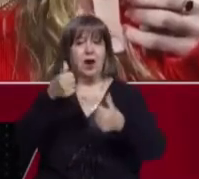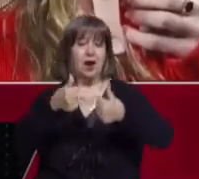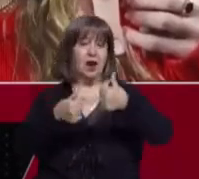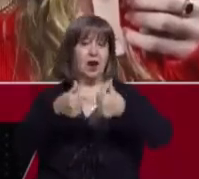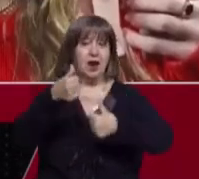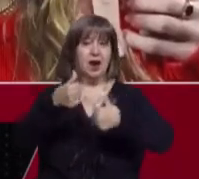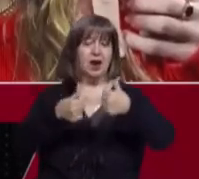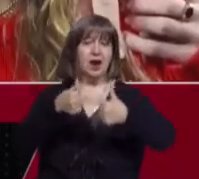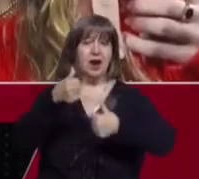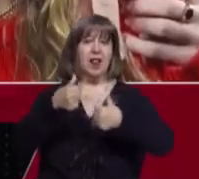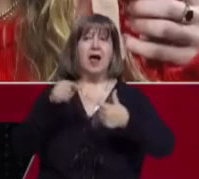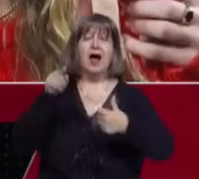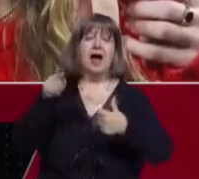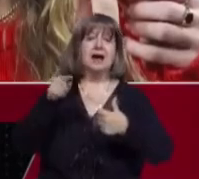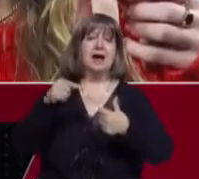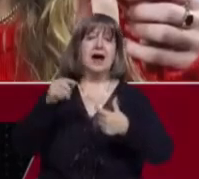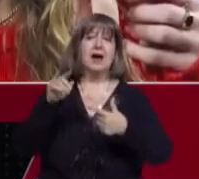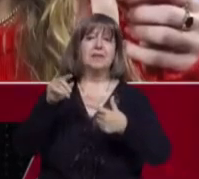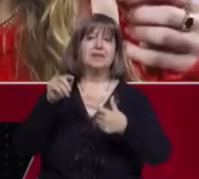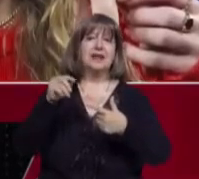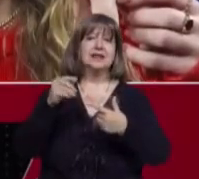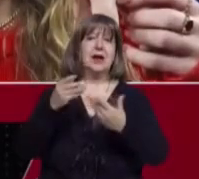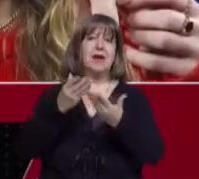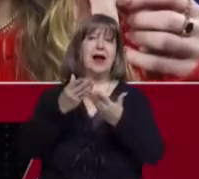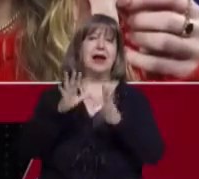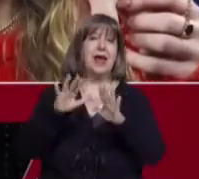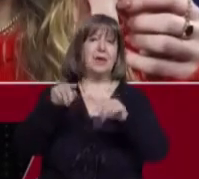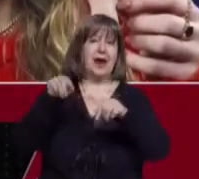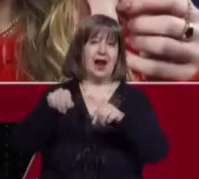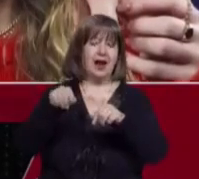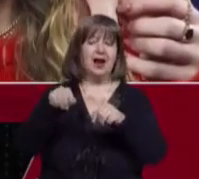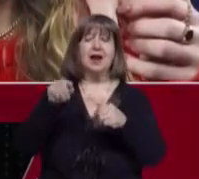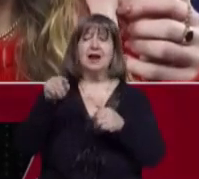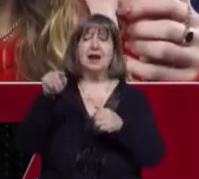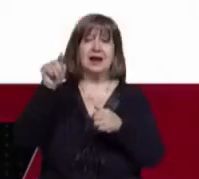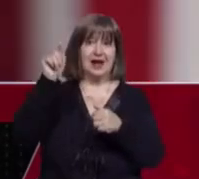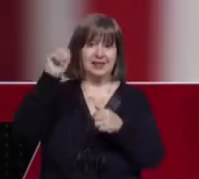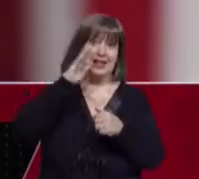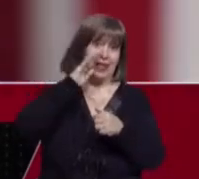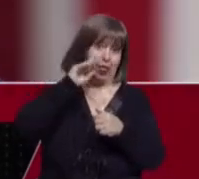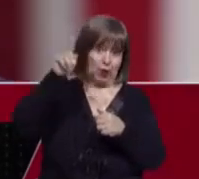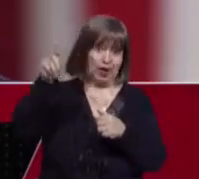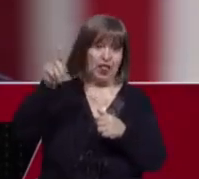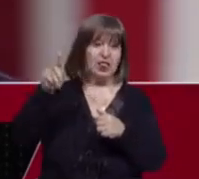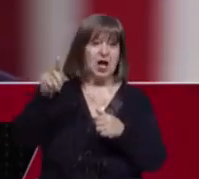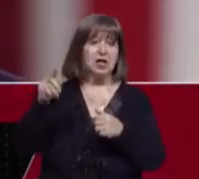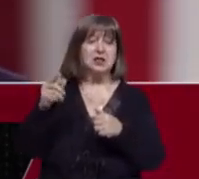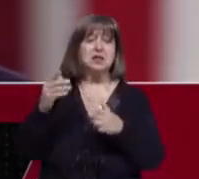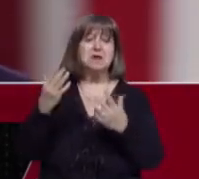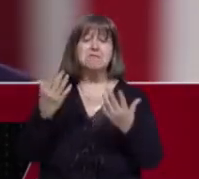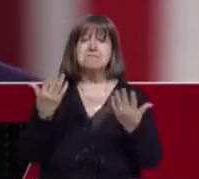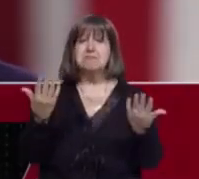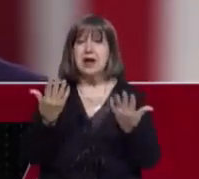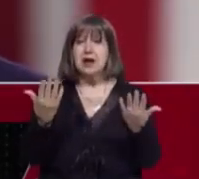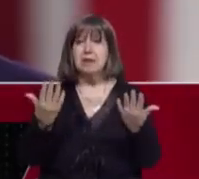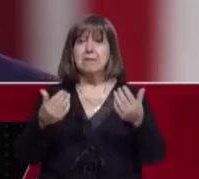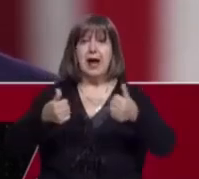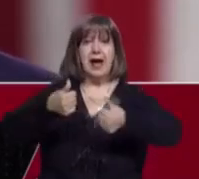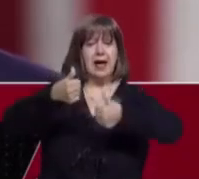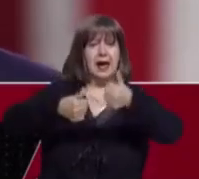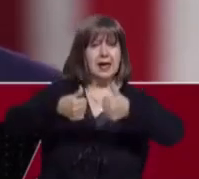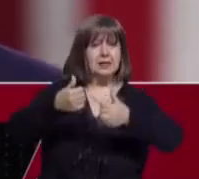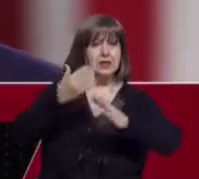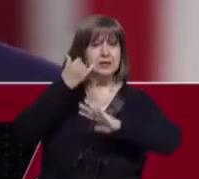Argentina, acá le llaman liberales a los progresistas, pero eso es otro tema. Pero ya a esta altura de la campaña, si comparamos elección con